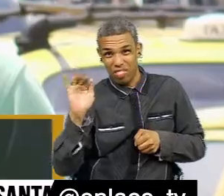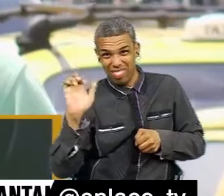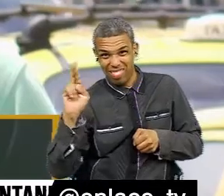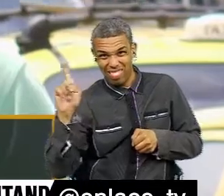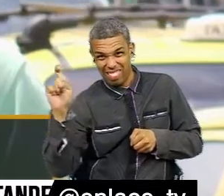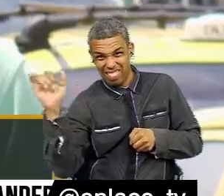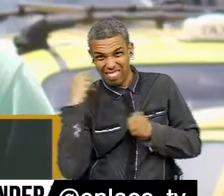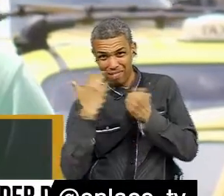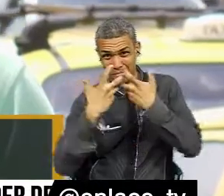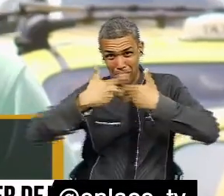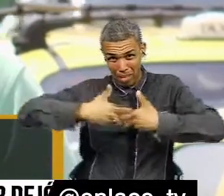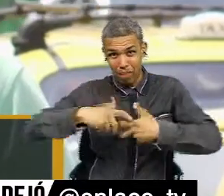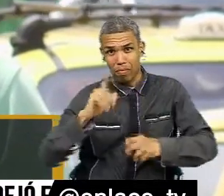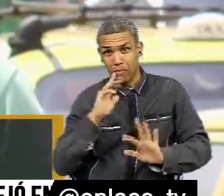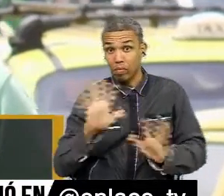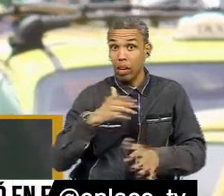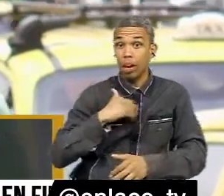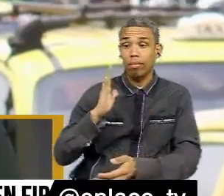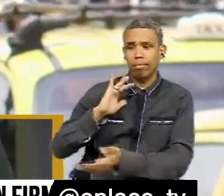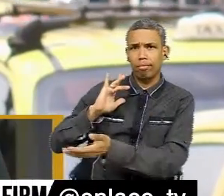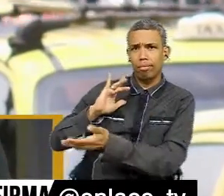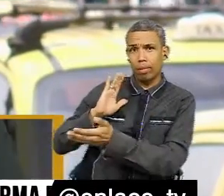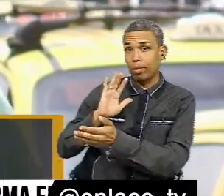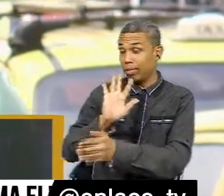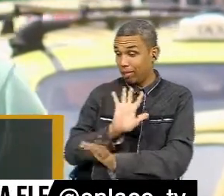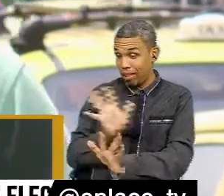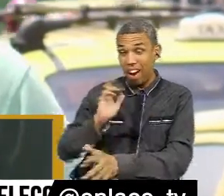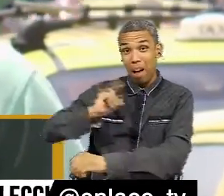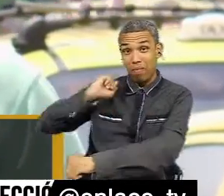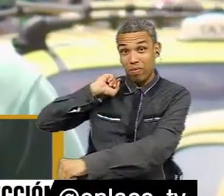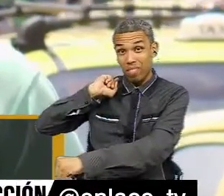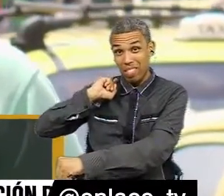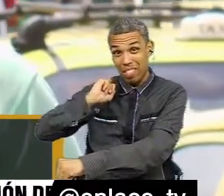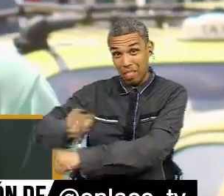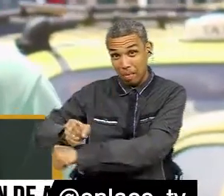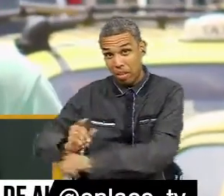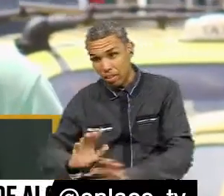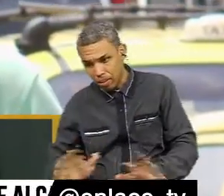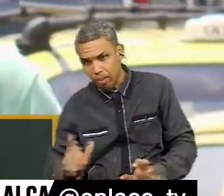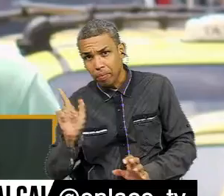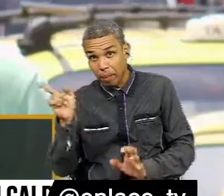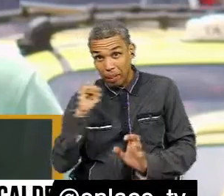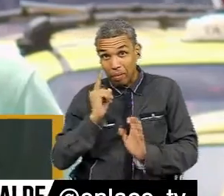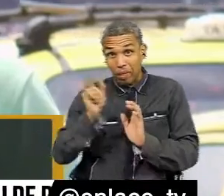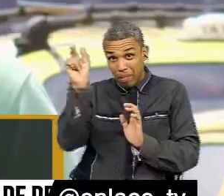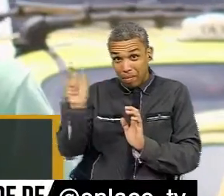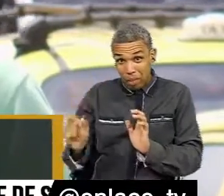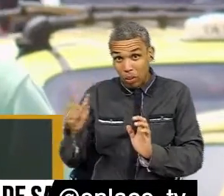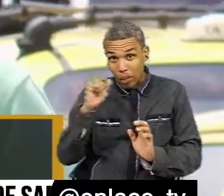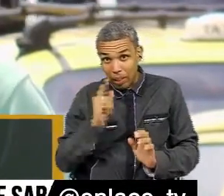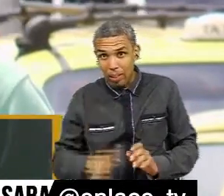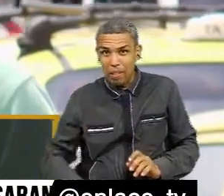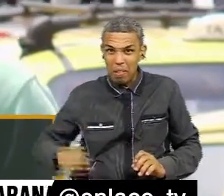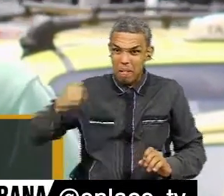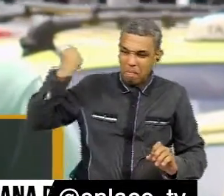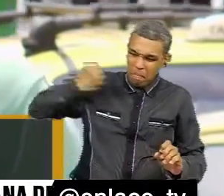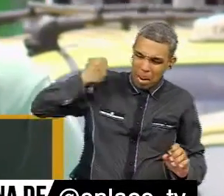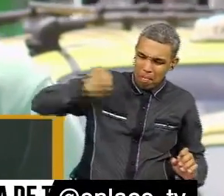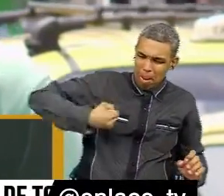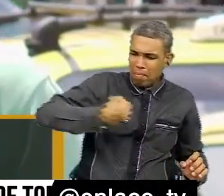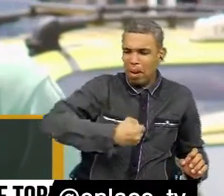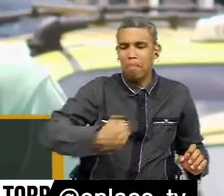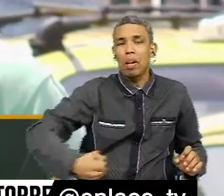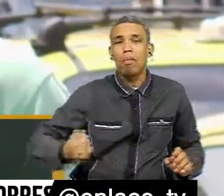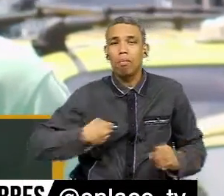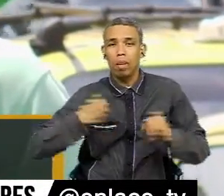General, sobre la situación que se presentó. El compañero recibió 8 heridas, una de ellas en la parte izquierda